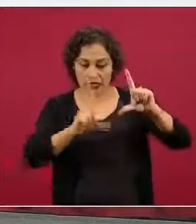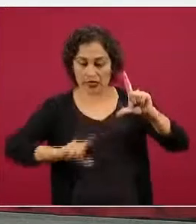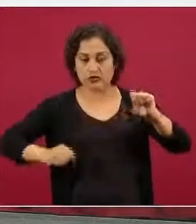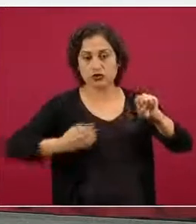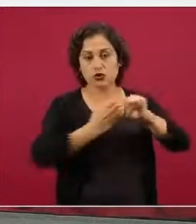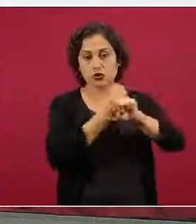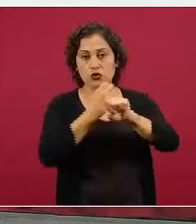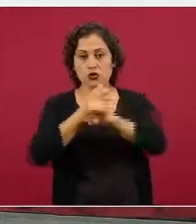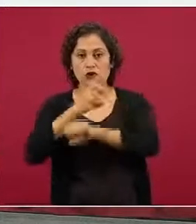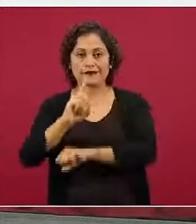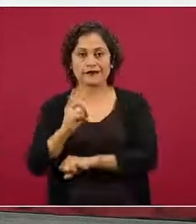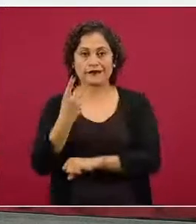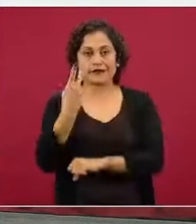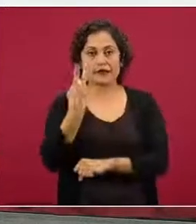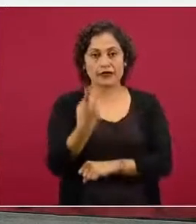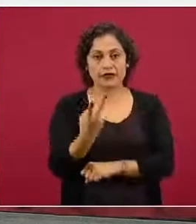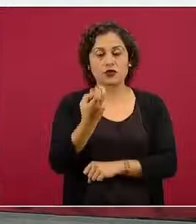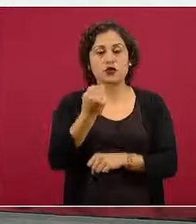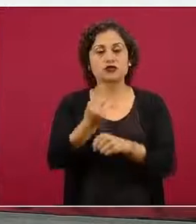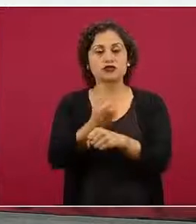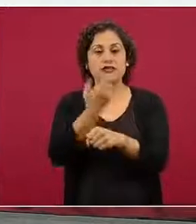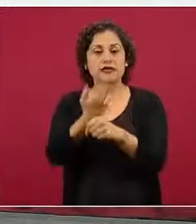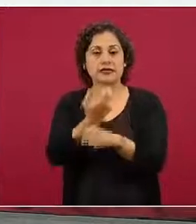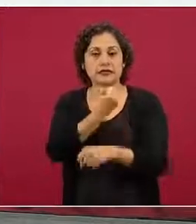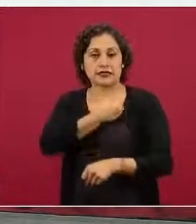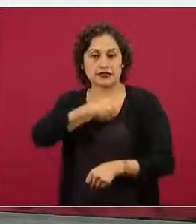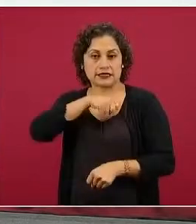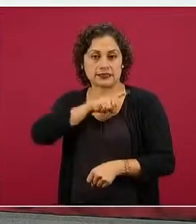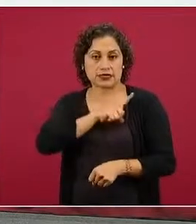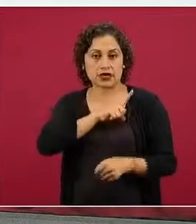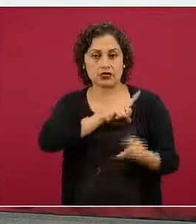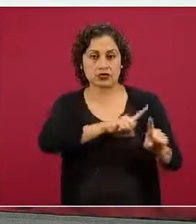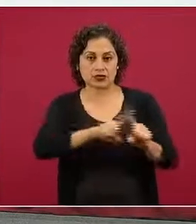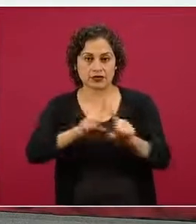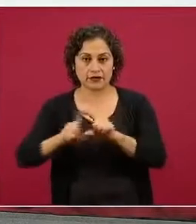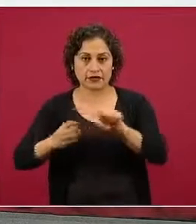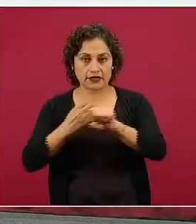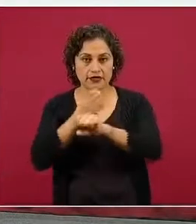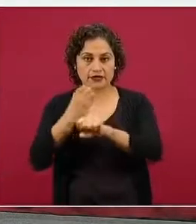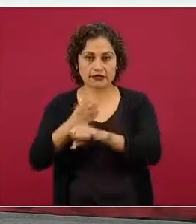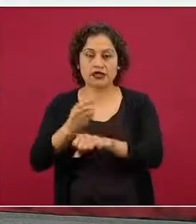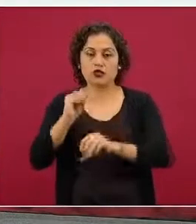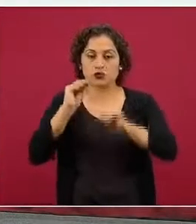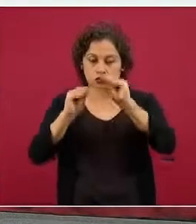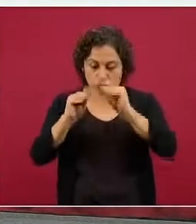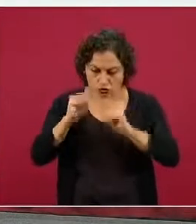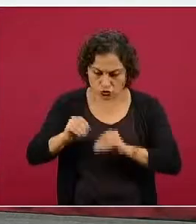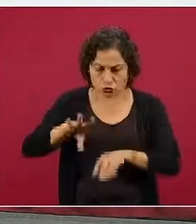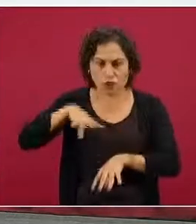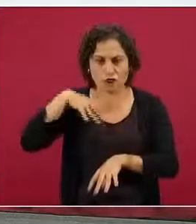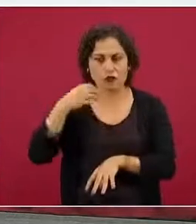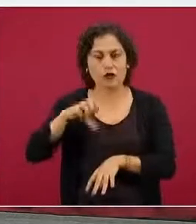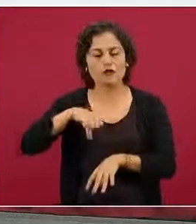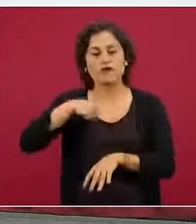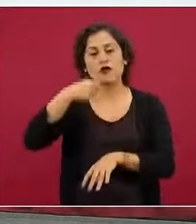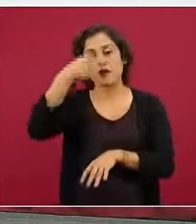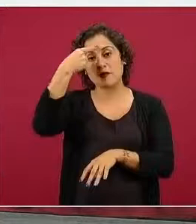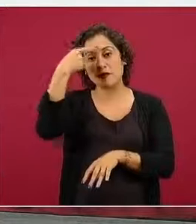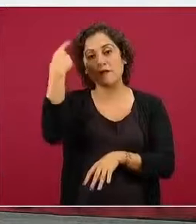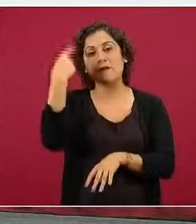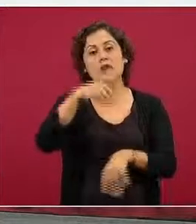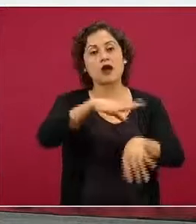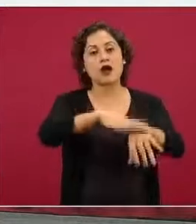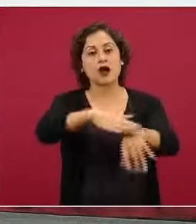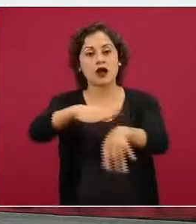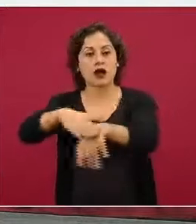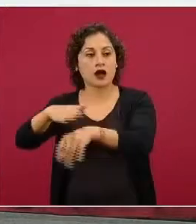de salud de las 32 entidades federativas trabajan fuertemente y trabajan en el campo, en